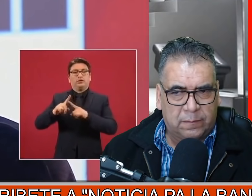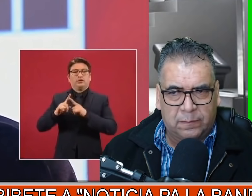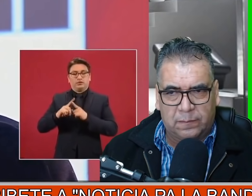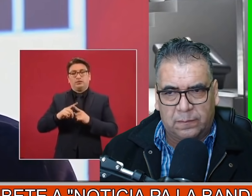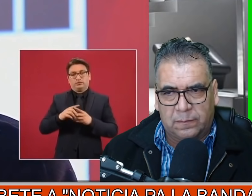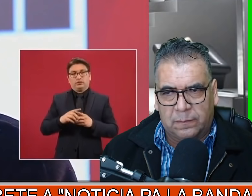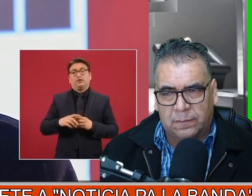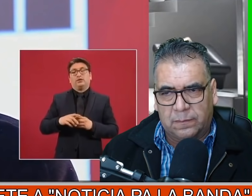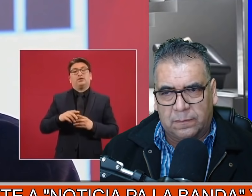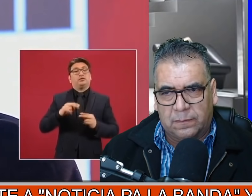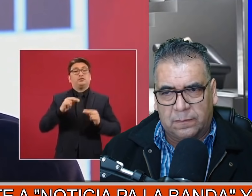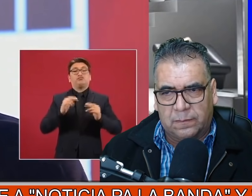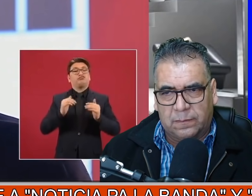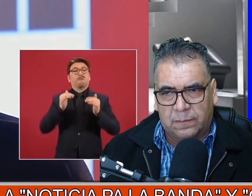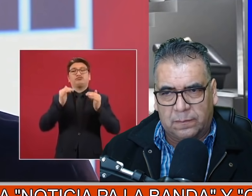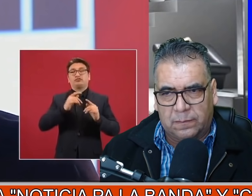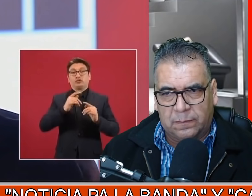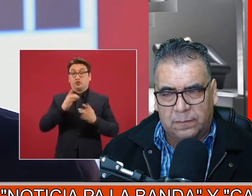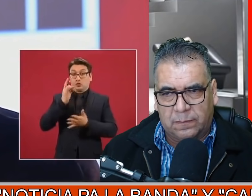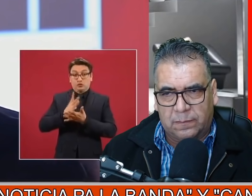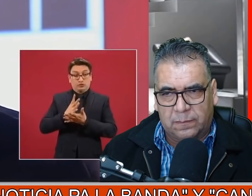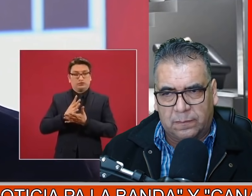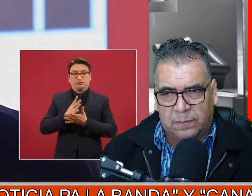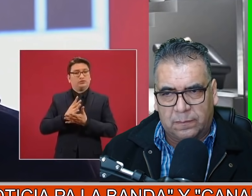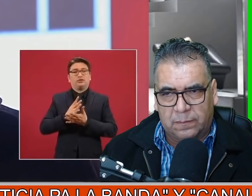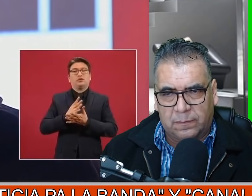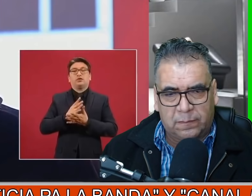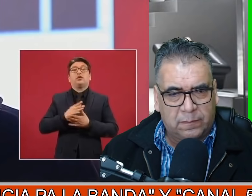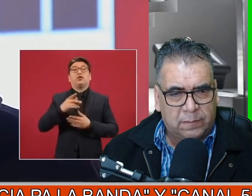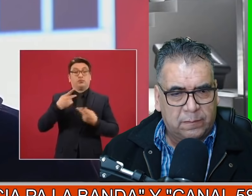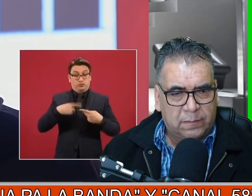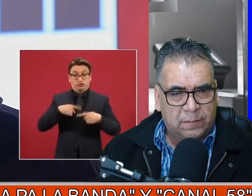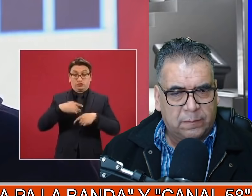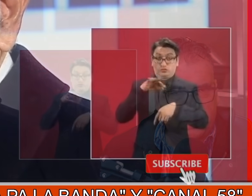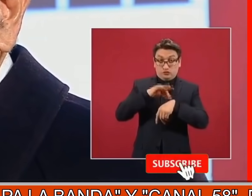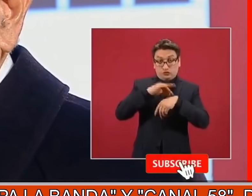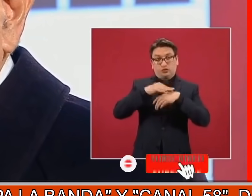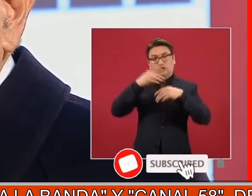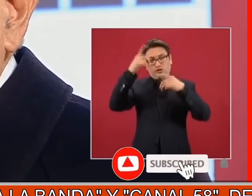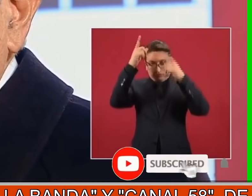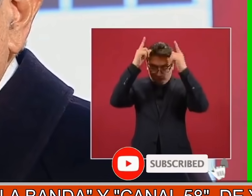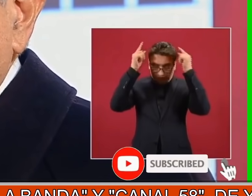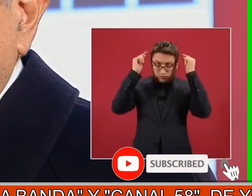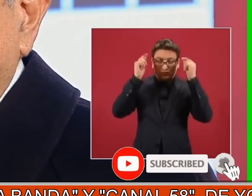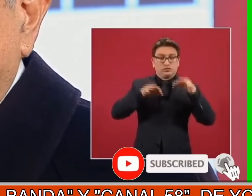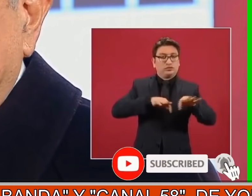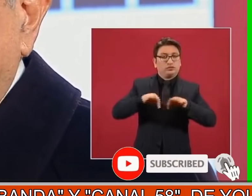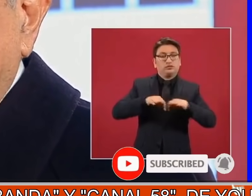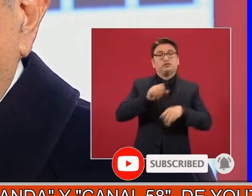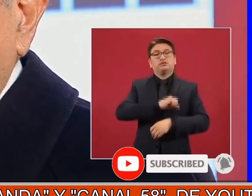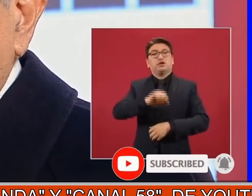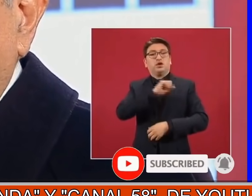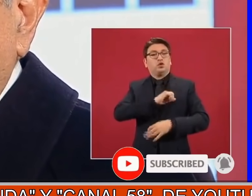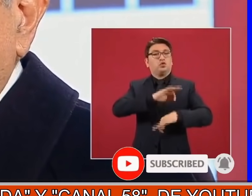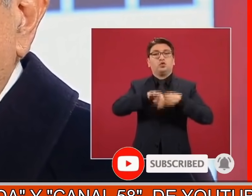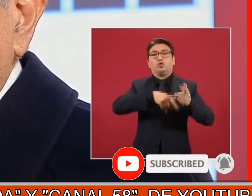del gobierno del más alto nivel, no, los médicos, las enfermeras, los trabajadores de salud, que siguen